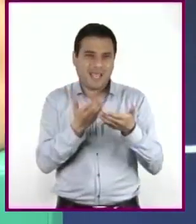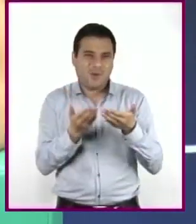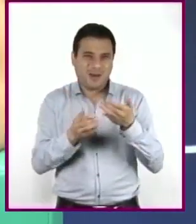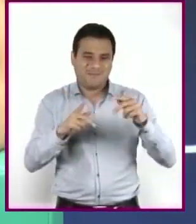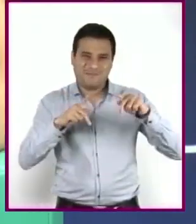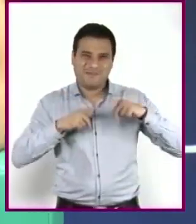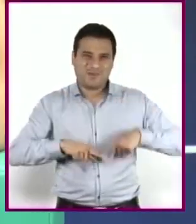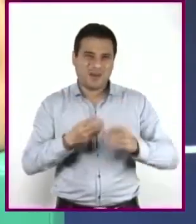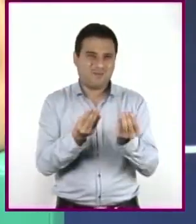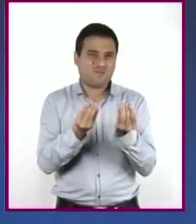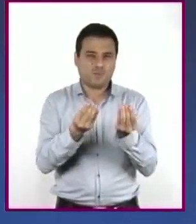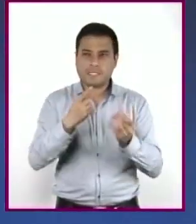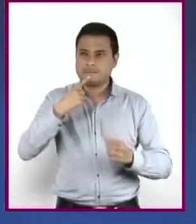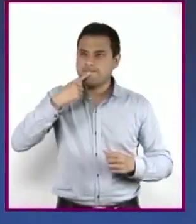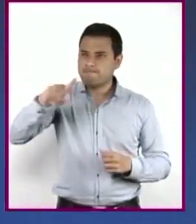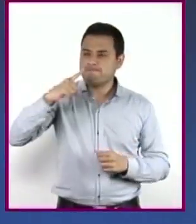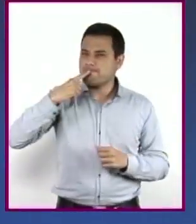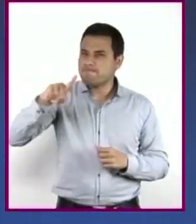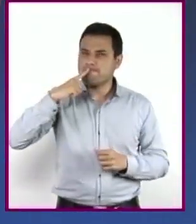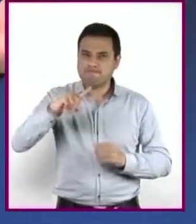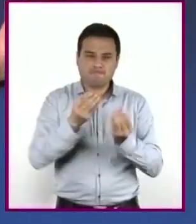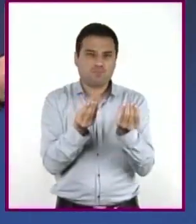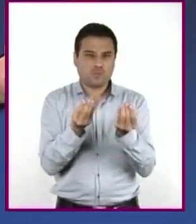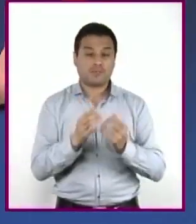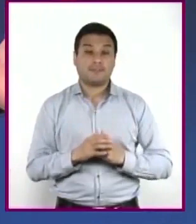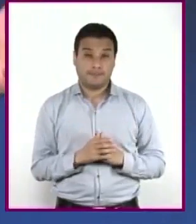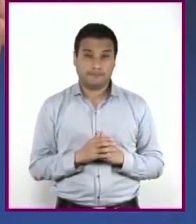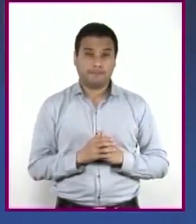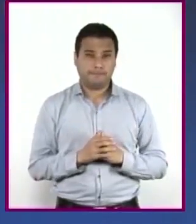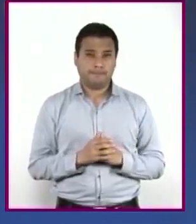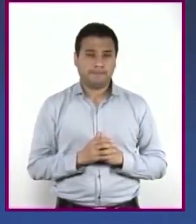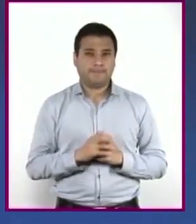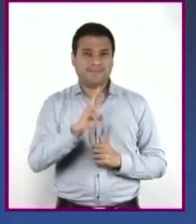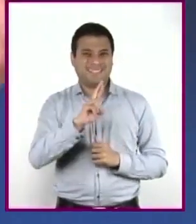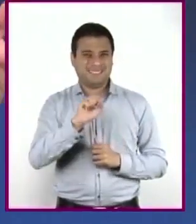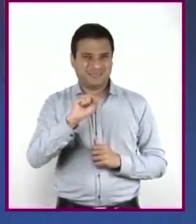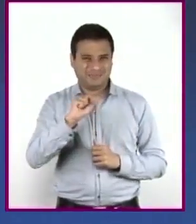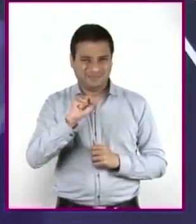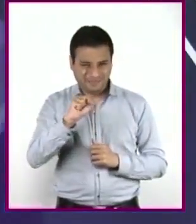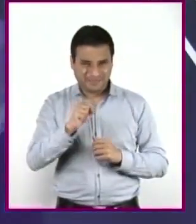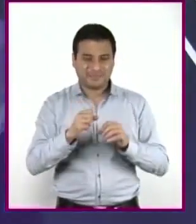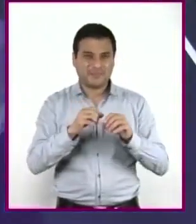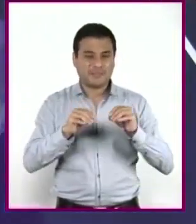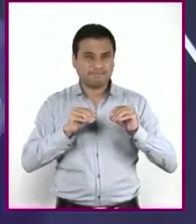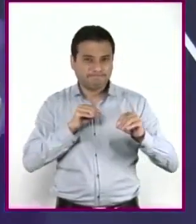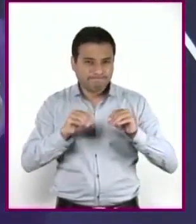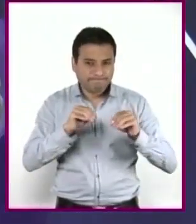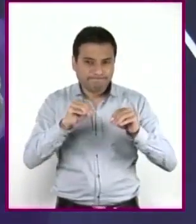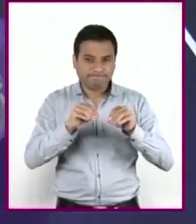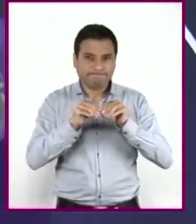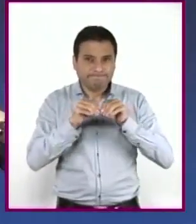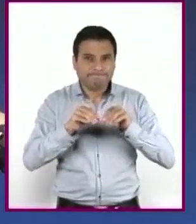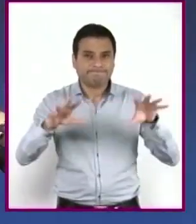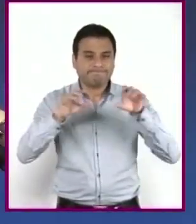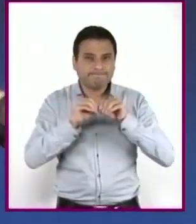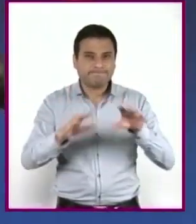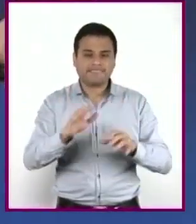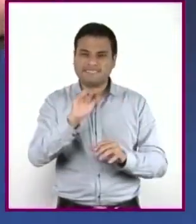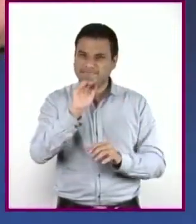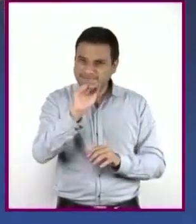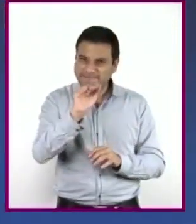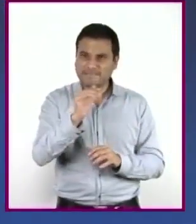están alzando la voz y están dejándose ver en redes sociales para poder denunciar a otro tipo de personas o a sus